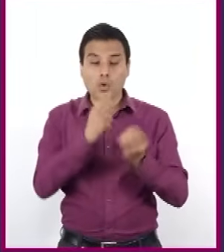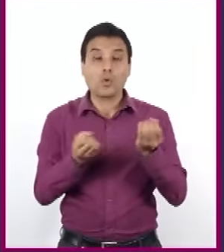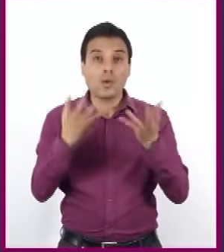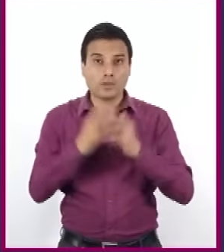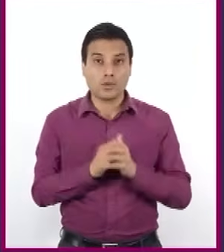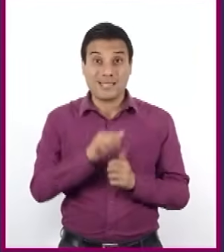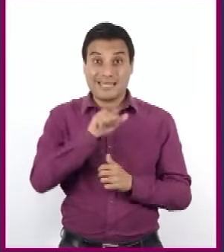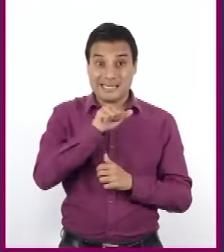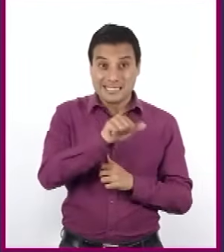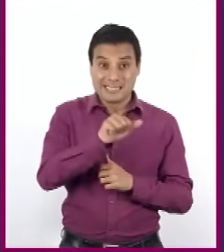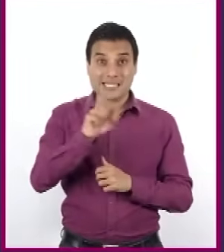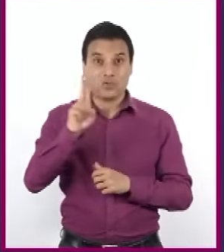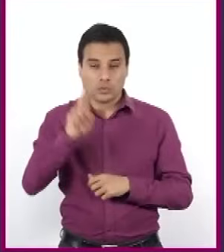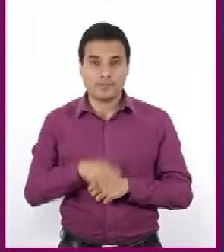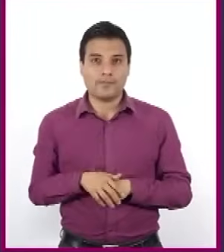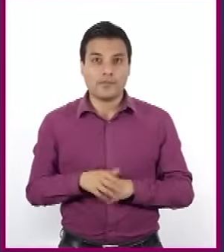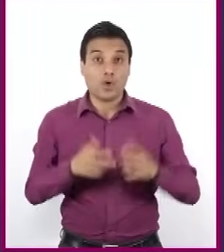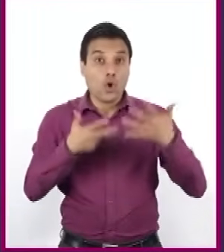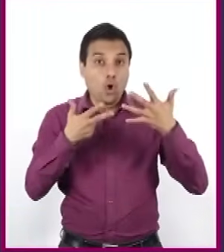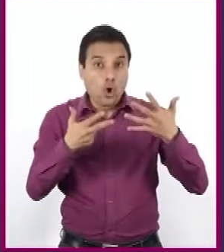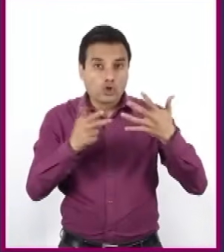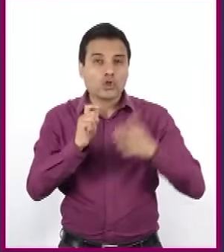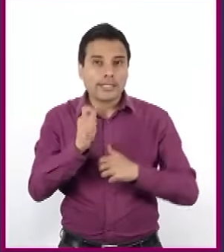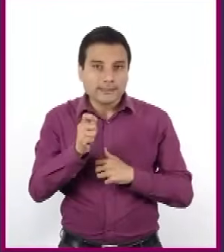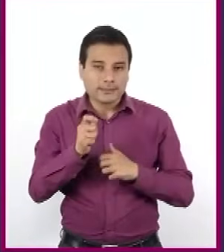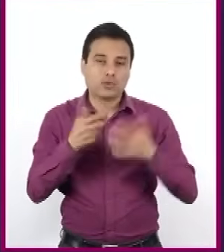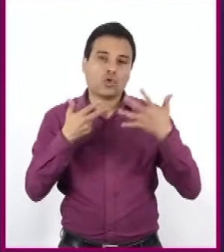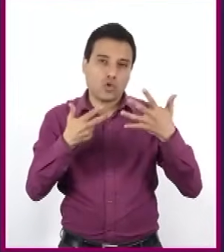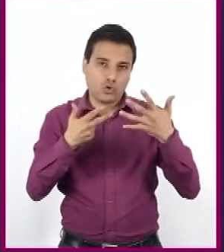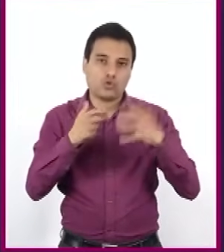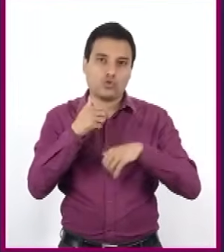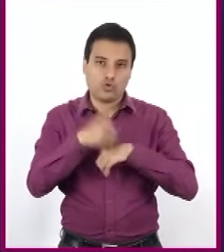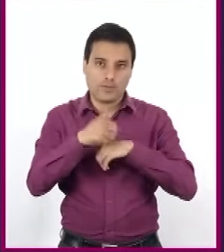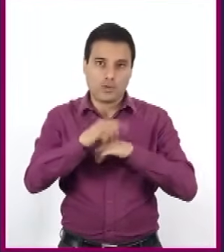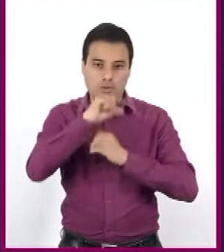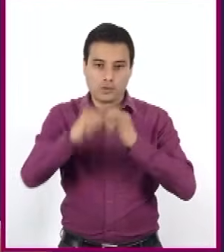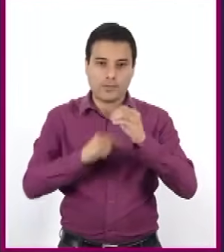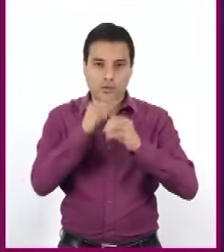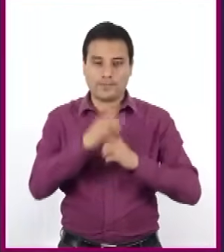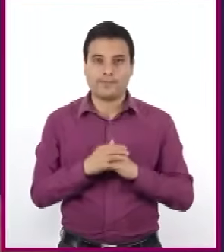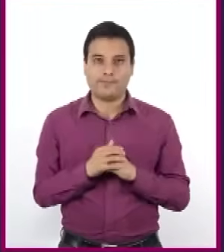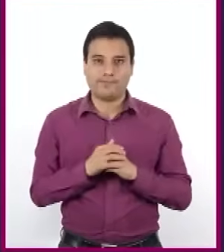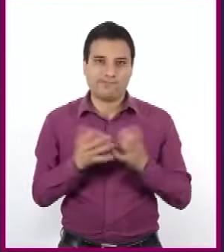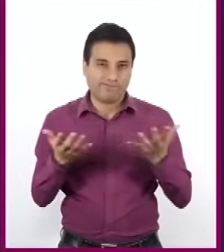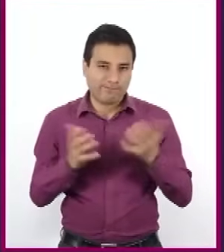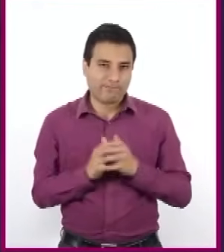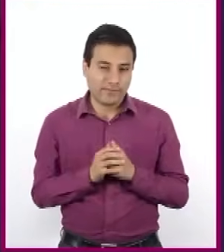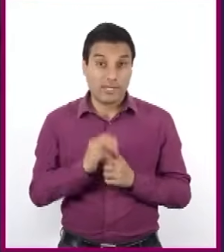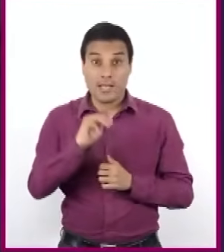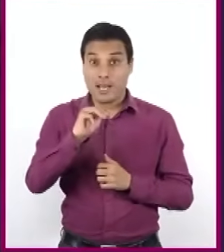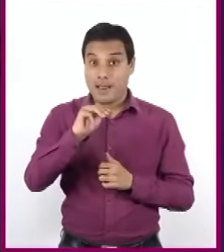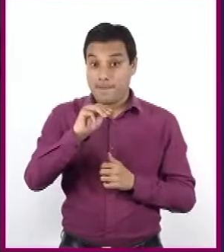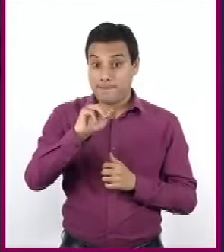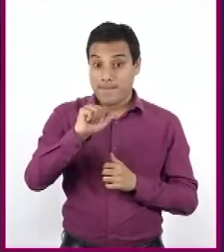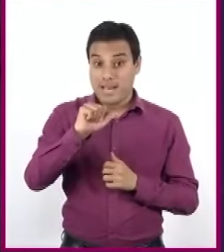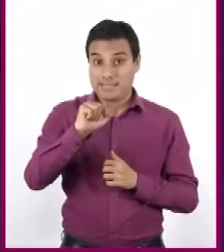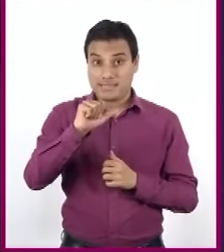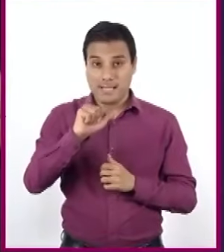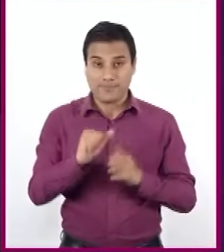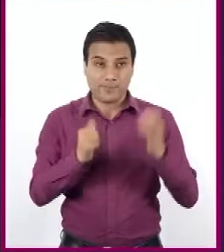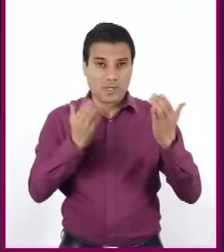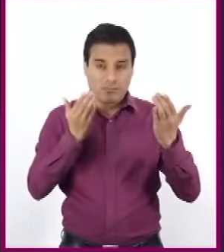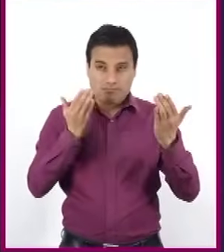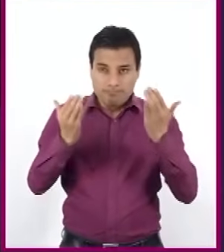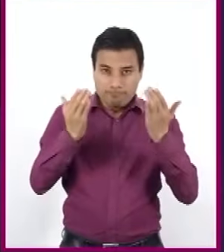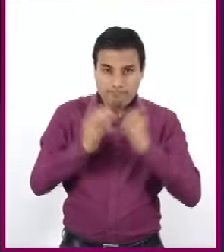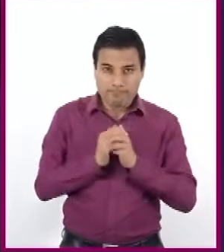16U y 8 es su número atómico. Así, al comparar las masas de volúmenes iguales